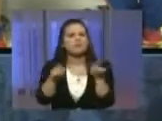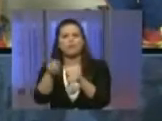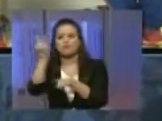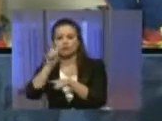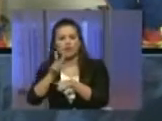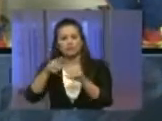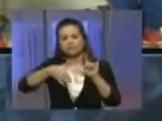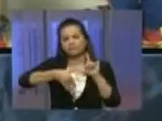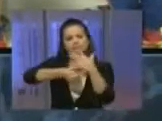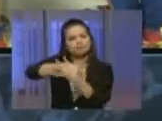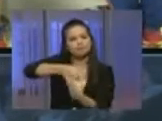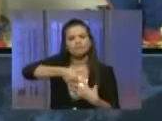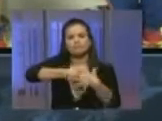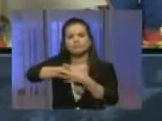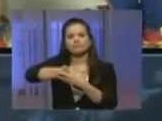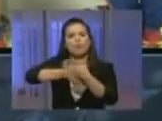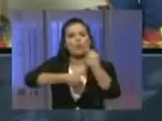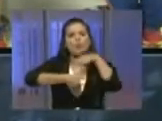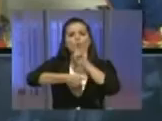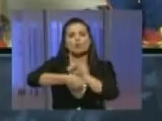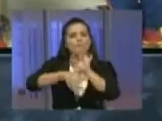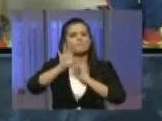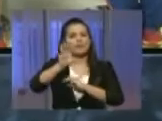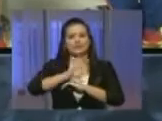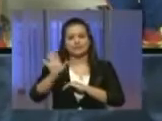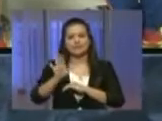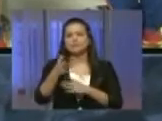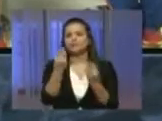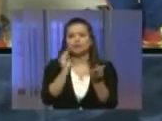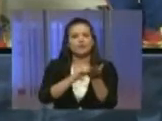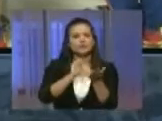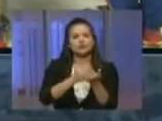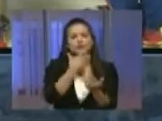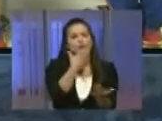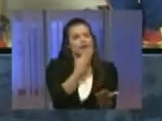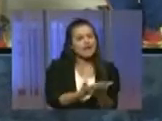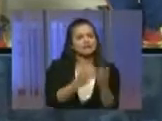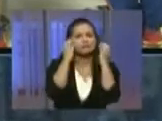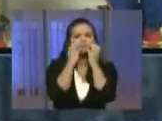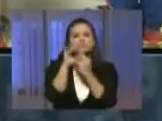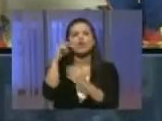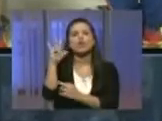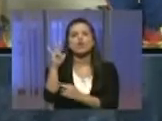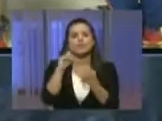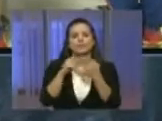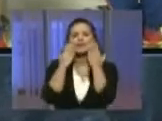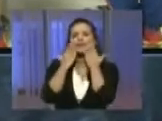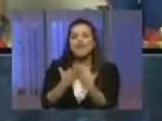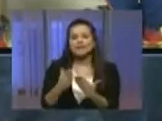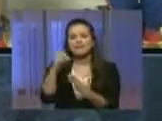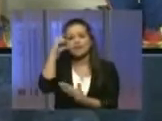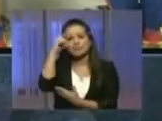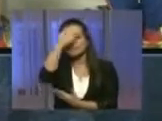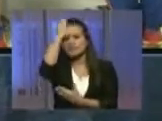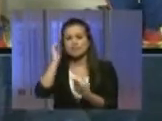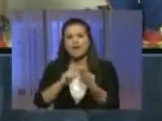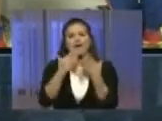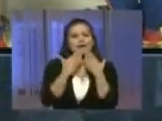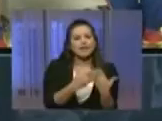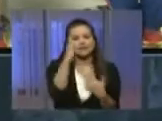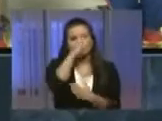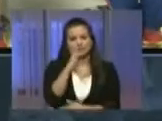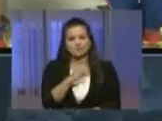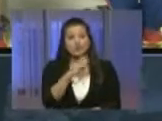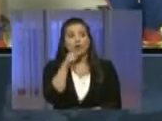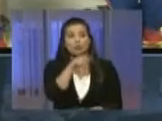grande y no serán suficientes las veces que digamos Gracias Lula Gracias Dilma Gracias Brasil por ustedes